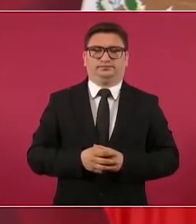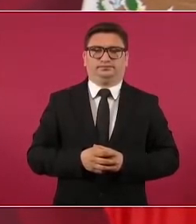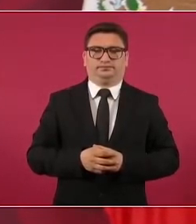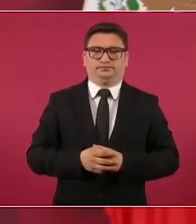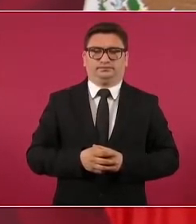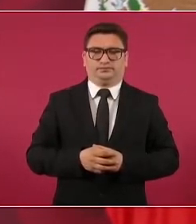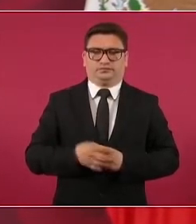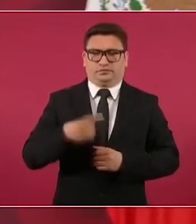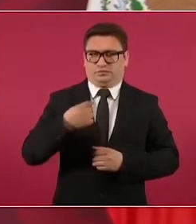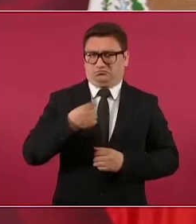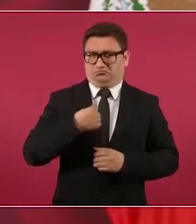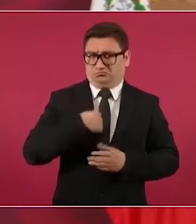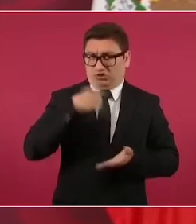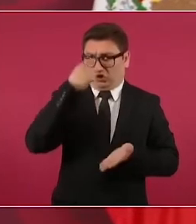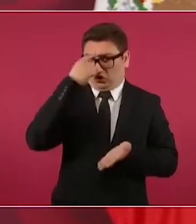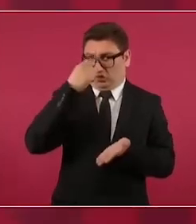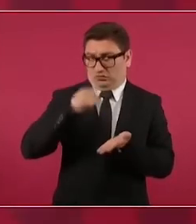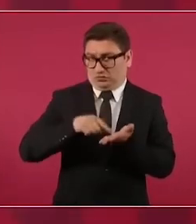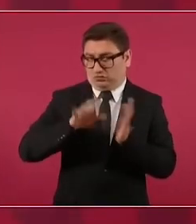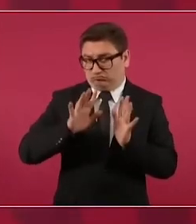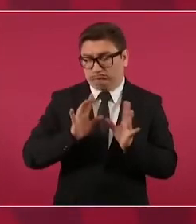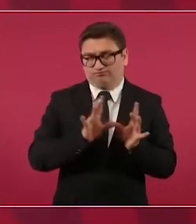yo creo que por la situación